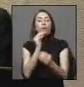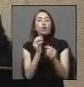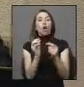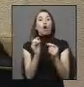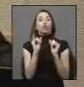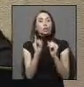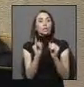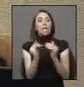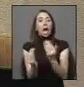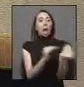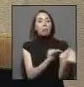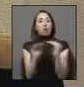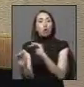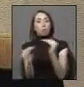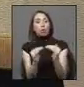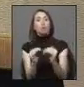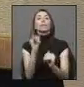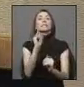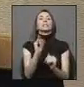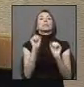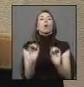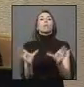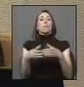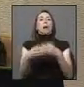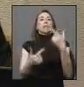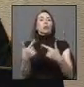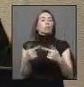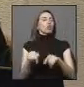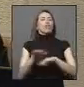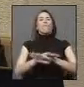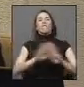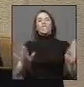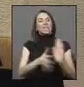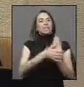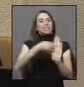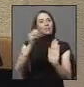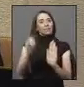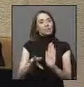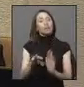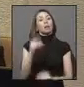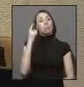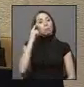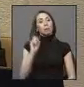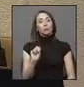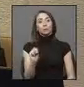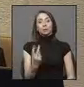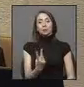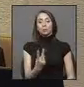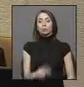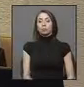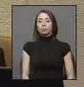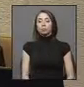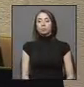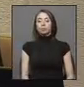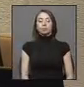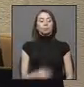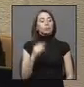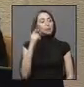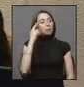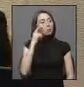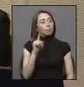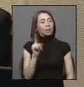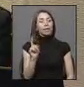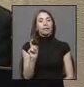en segundo lugar, como es evidente que las condiciones para inscribirse